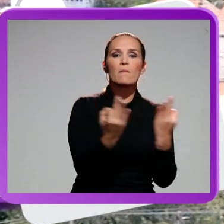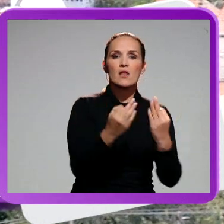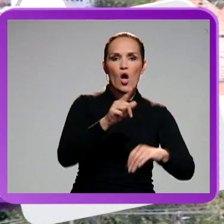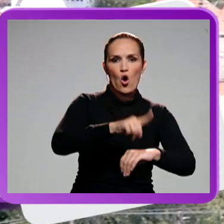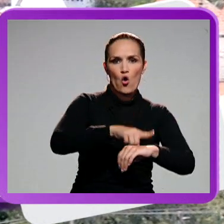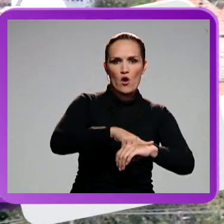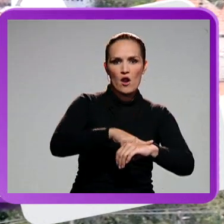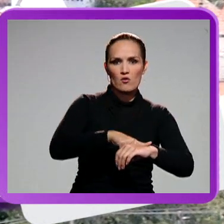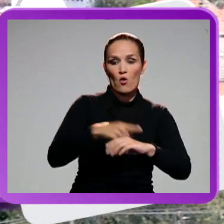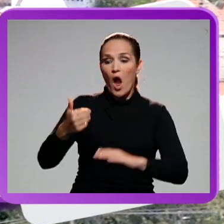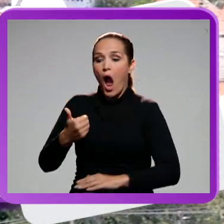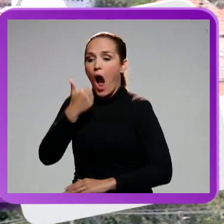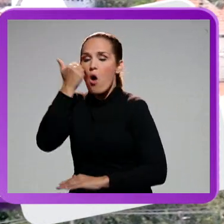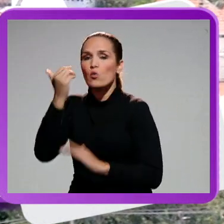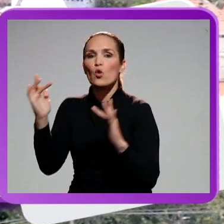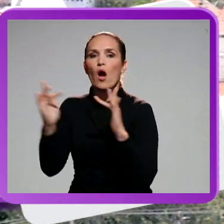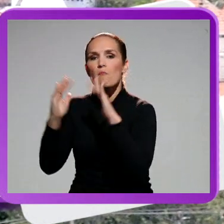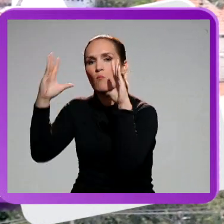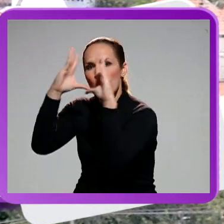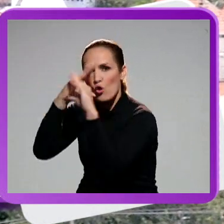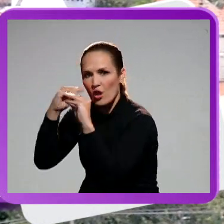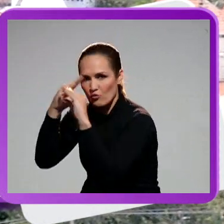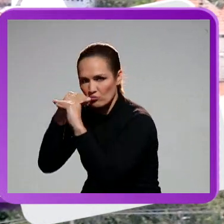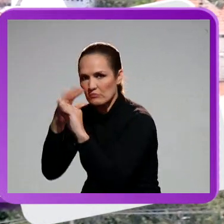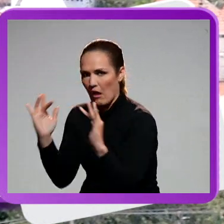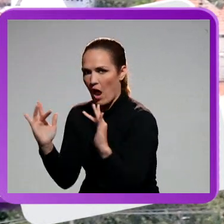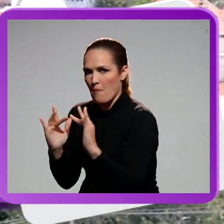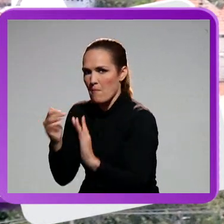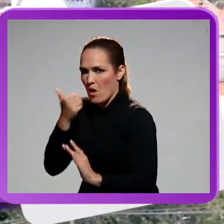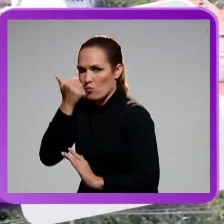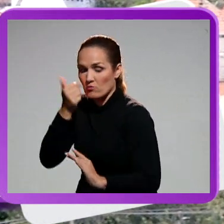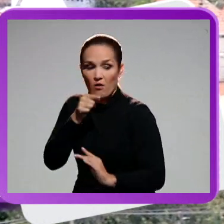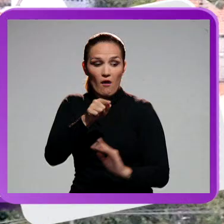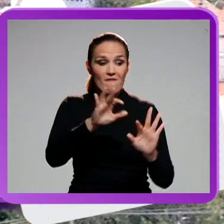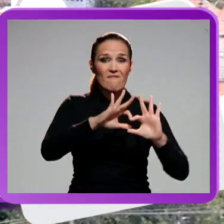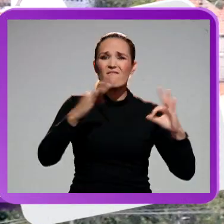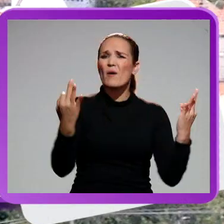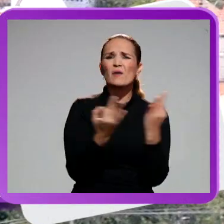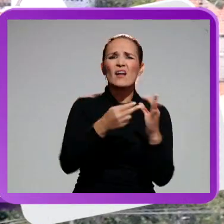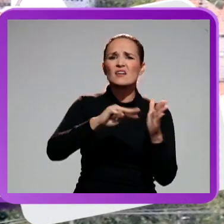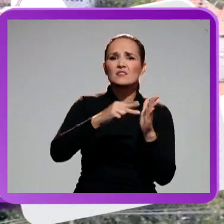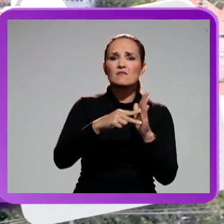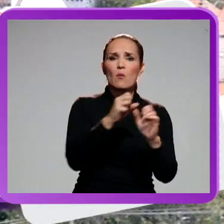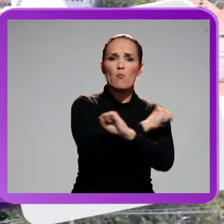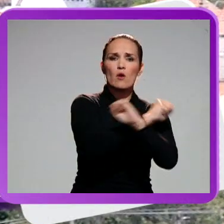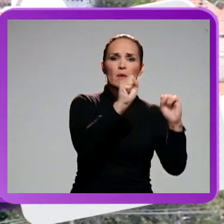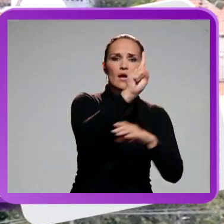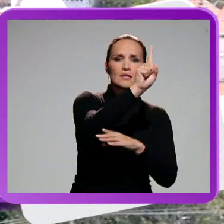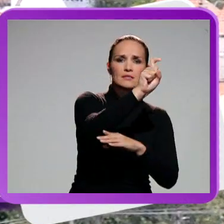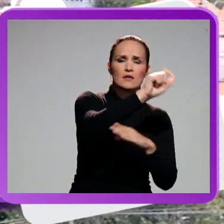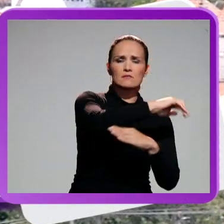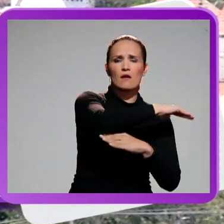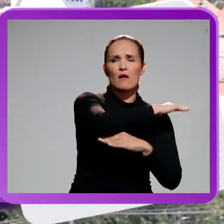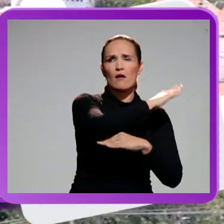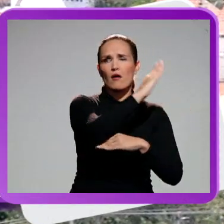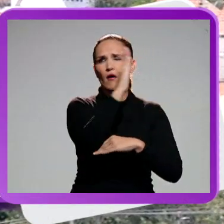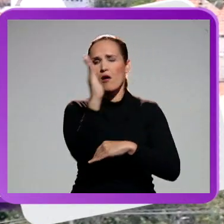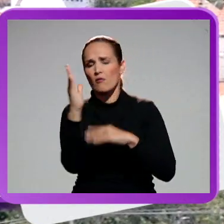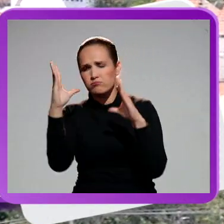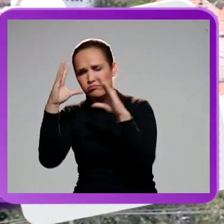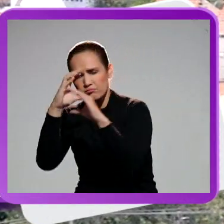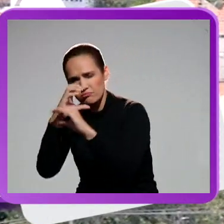de las nueve y media de la noche. La franja familiar es una franja que va entre las seis de la mañana hasta las nueve y media de la noche.